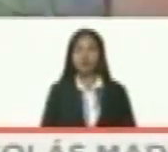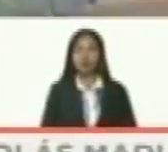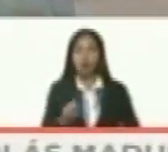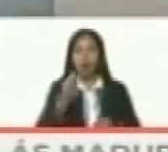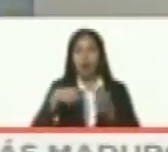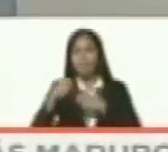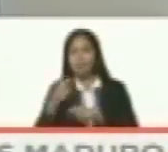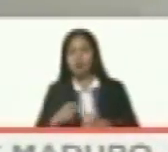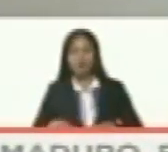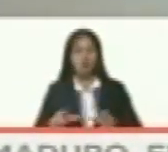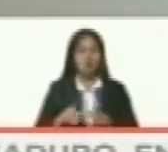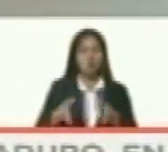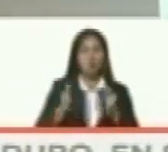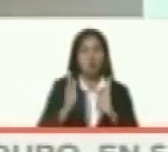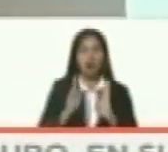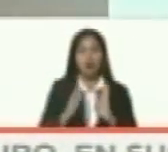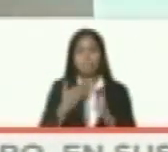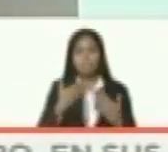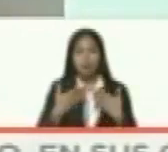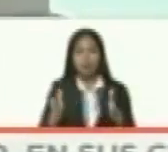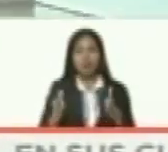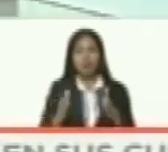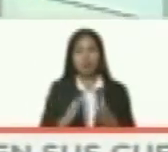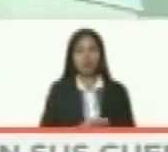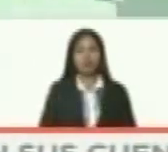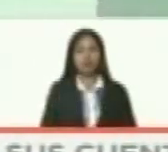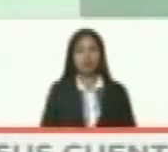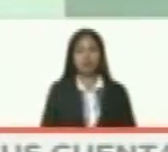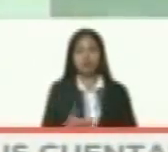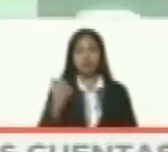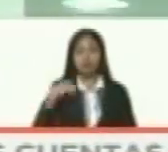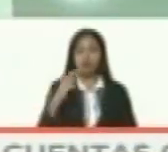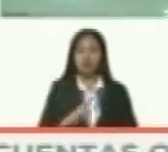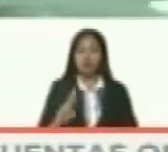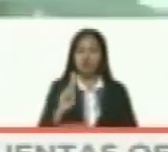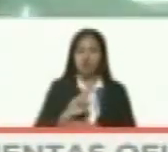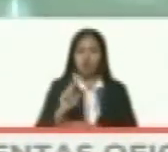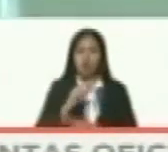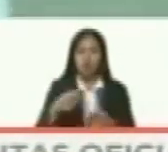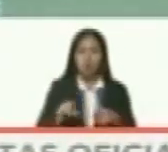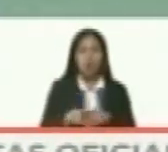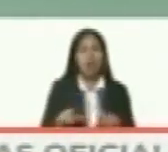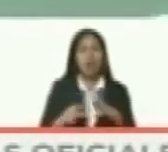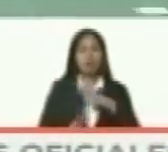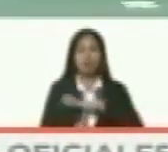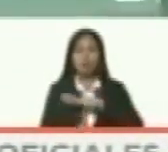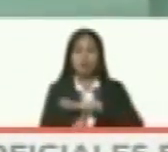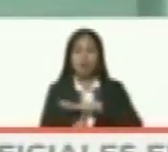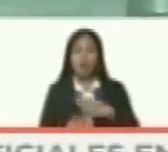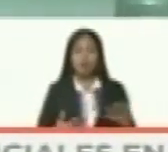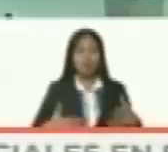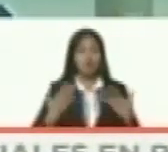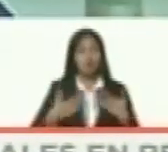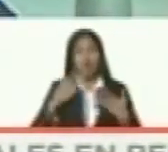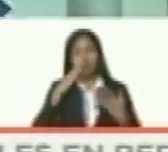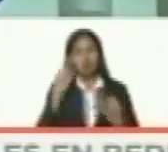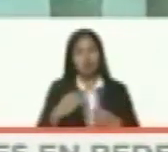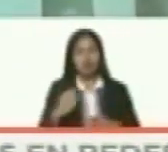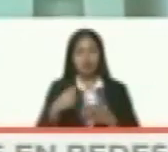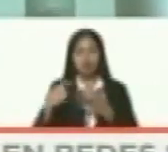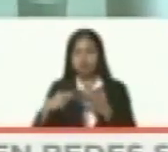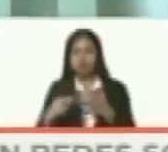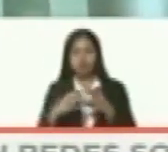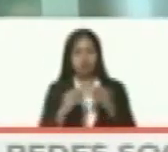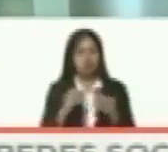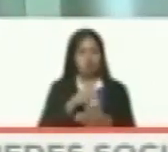comercios que realmente permite a los que tengan que usar el terminal y disfrutar realmente de todas las bondades.